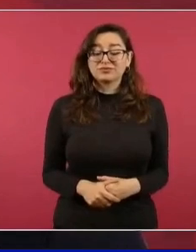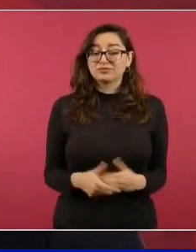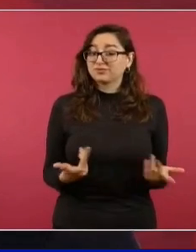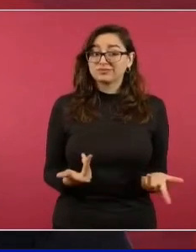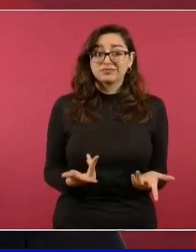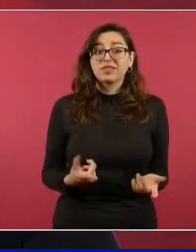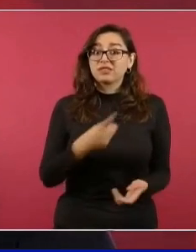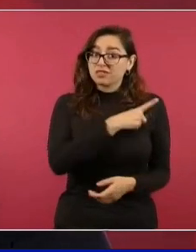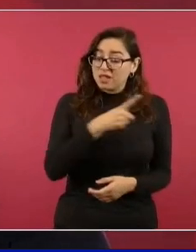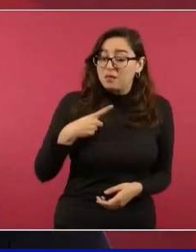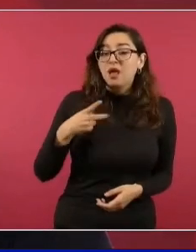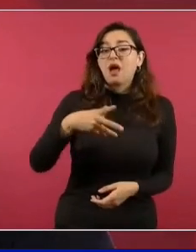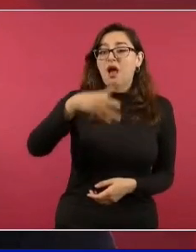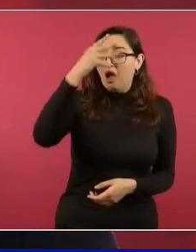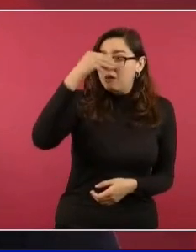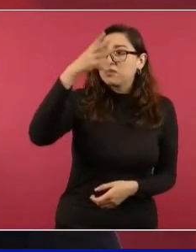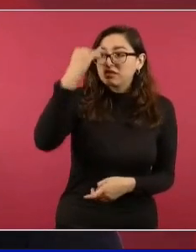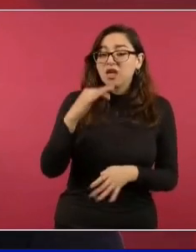porque